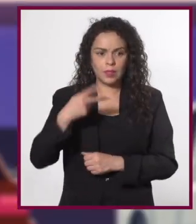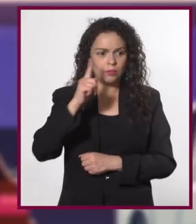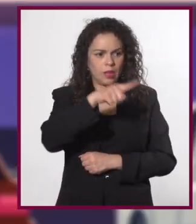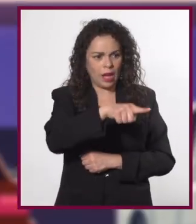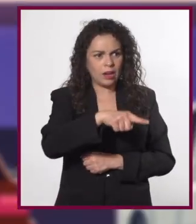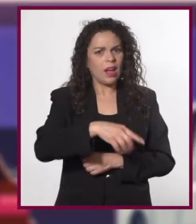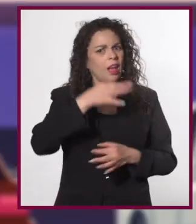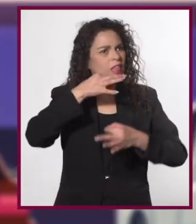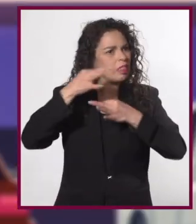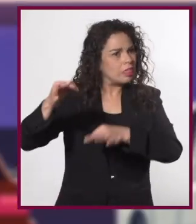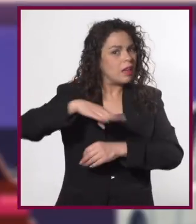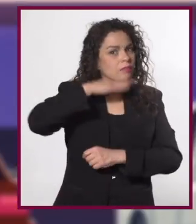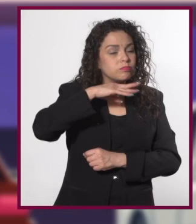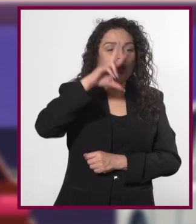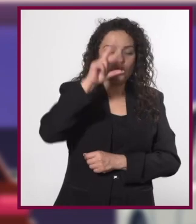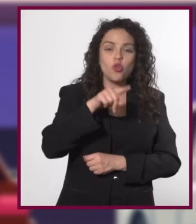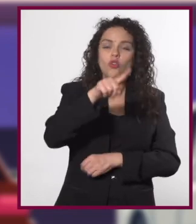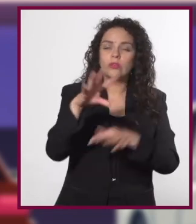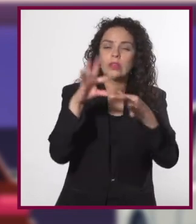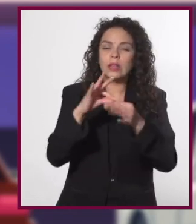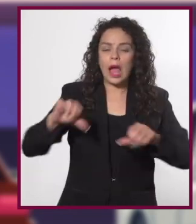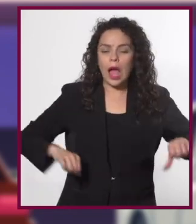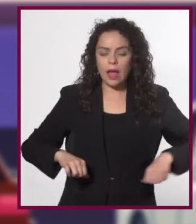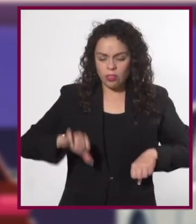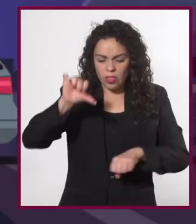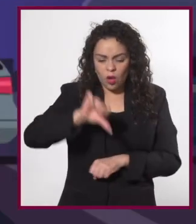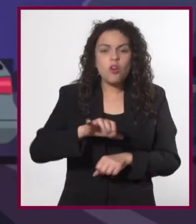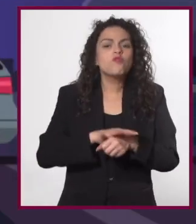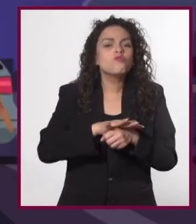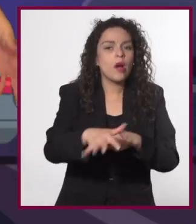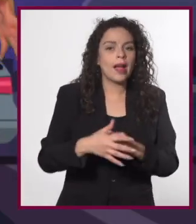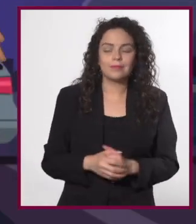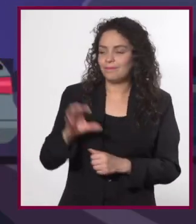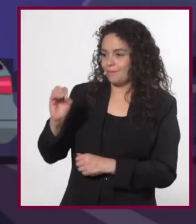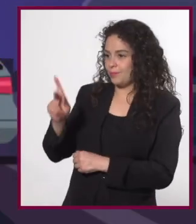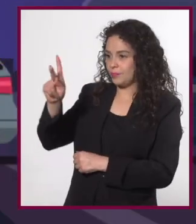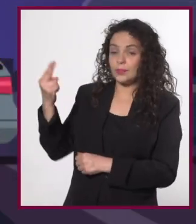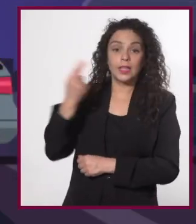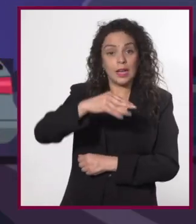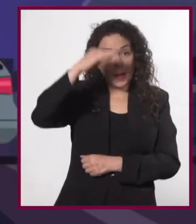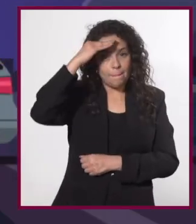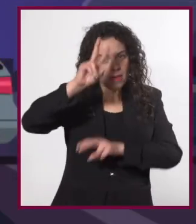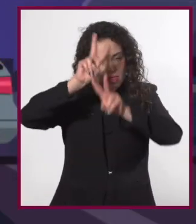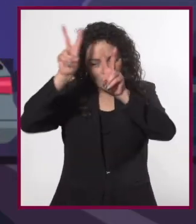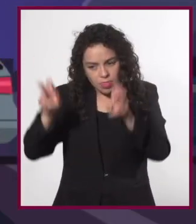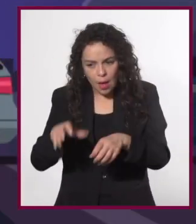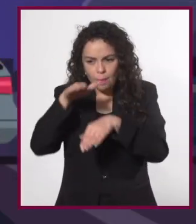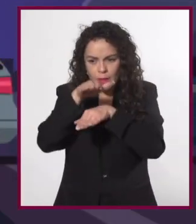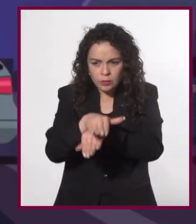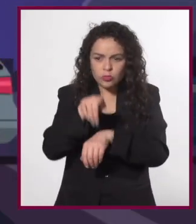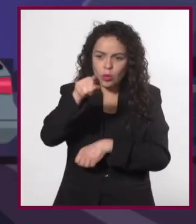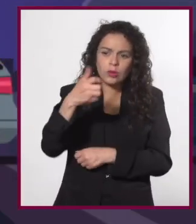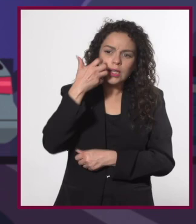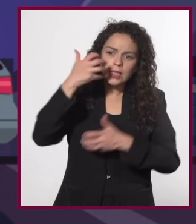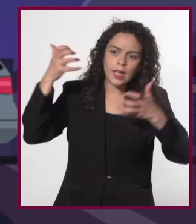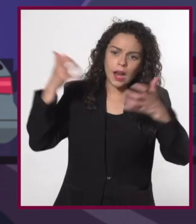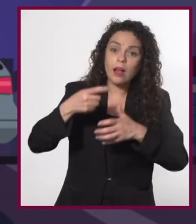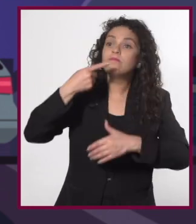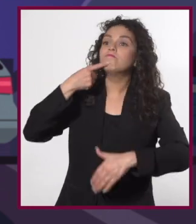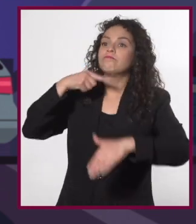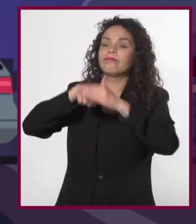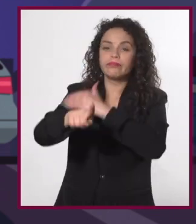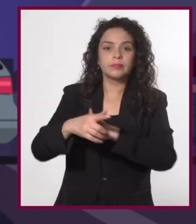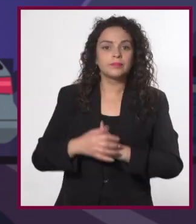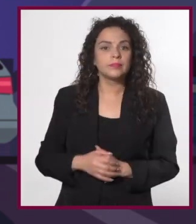distraigas, explícales a los chicos de qué va la dinámica de hoy. ¿Ok? Tienen que pensar en un tema sobre el cual les gustaría hacer una